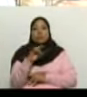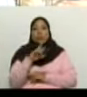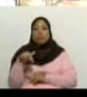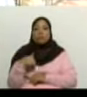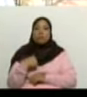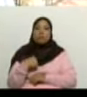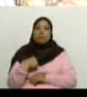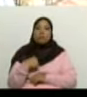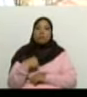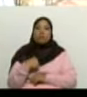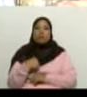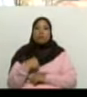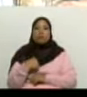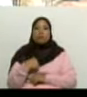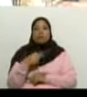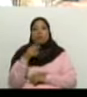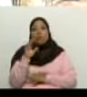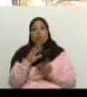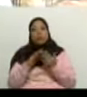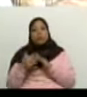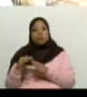variadas, en nuestros barrios.